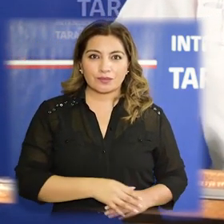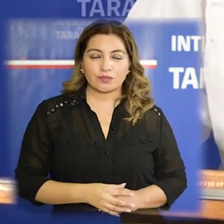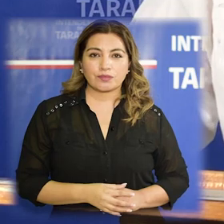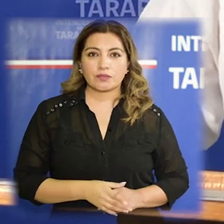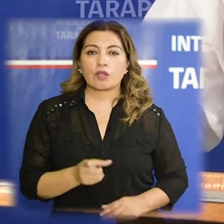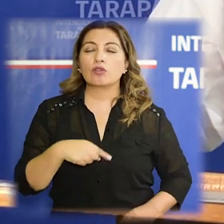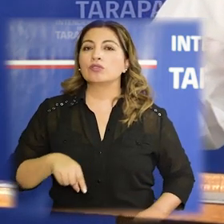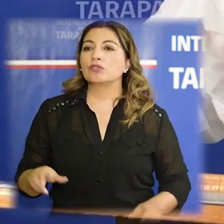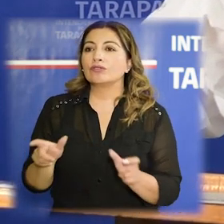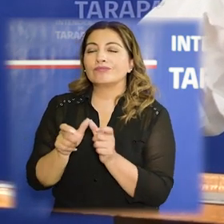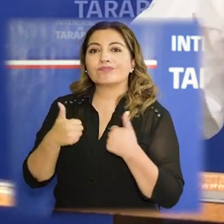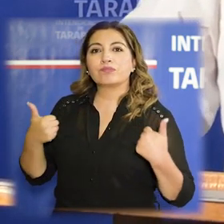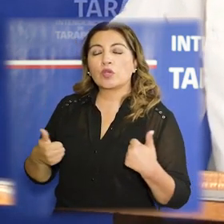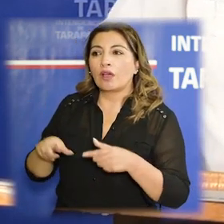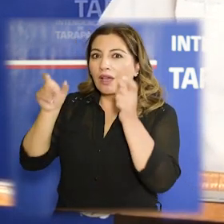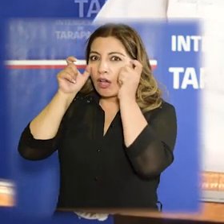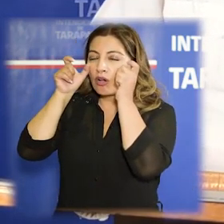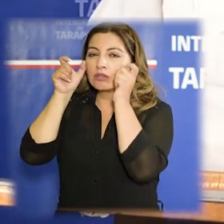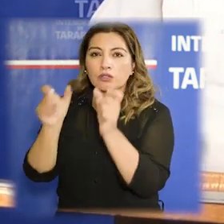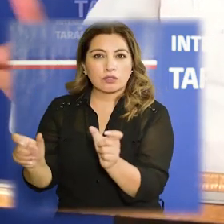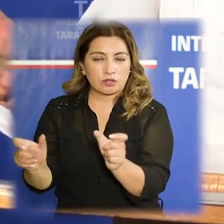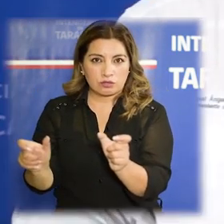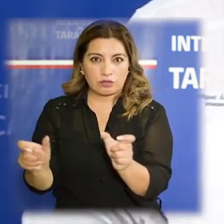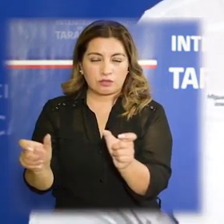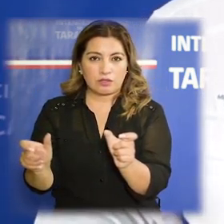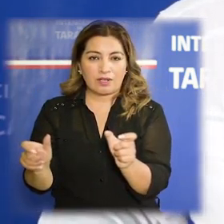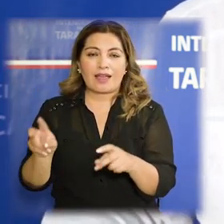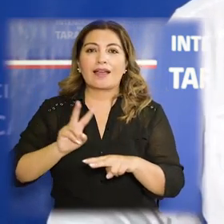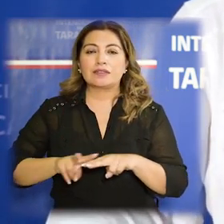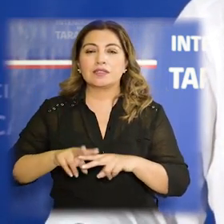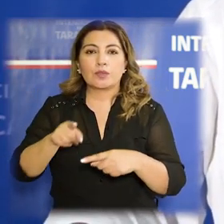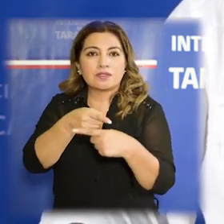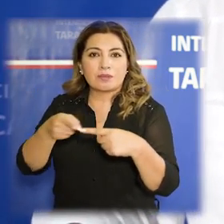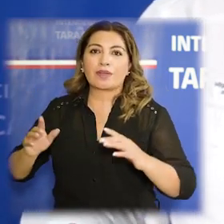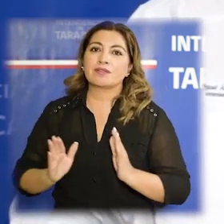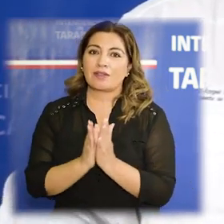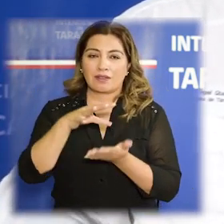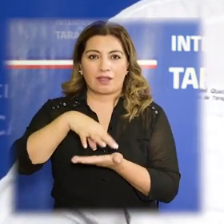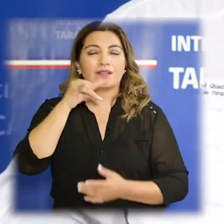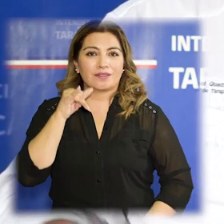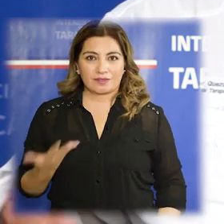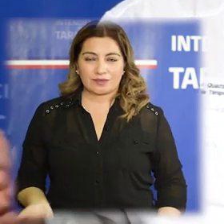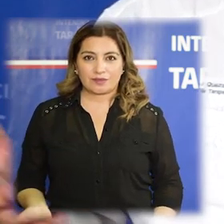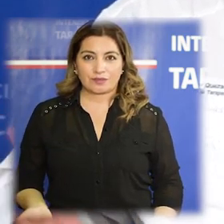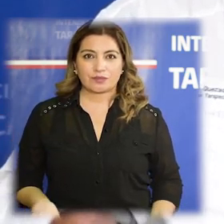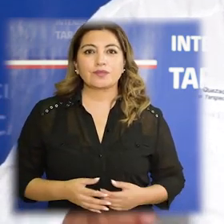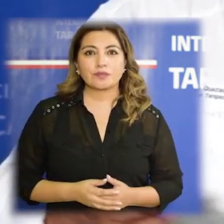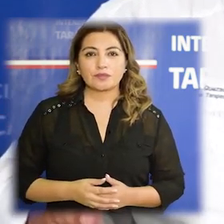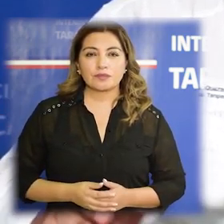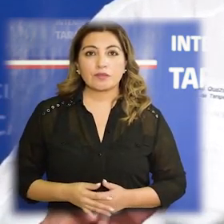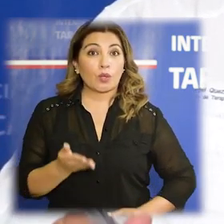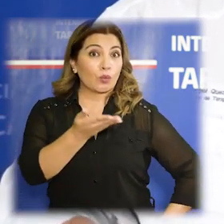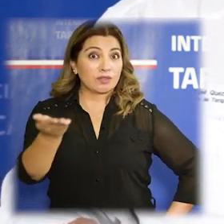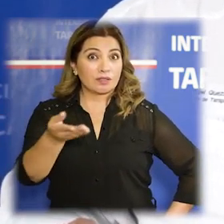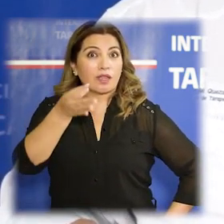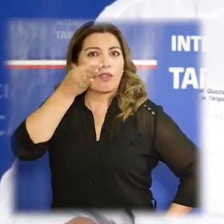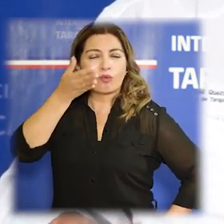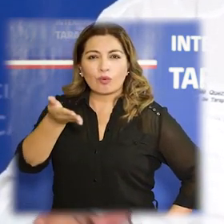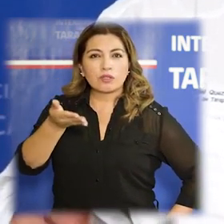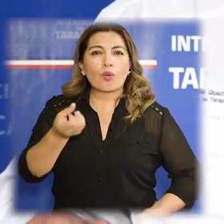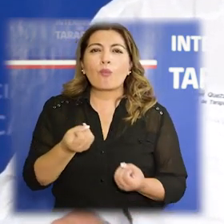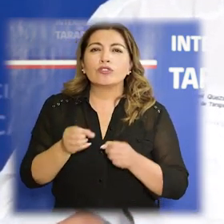vamos a ser parte de esta fiscalización que haremos en la Semana Santa en nuestra región. Por lo tanto, como ustedes ven, hay